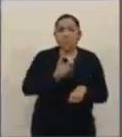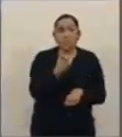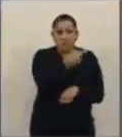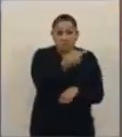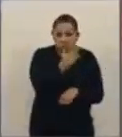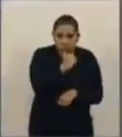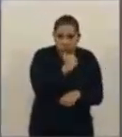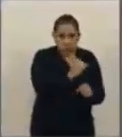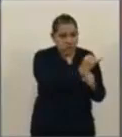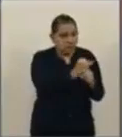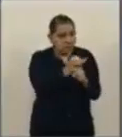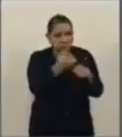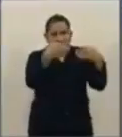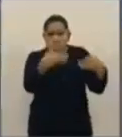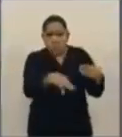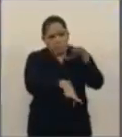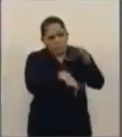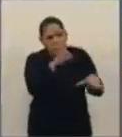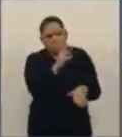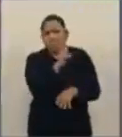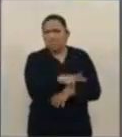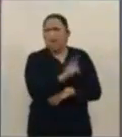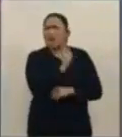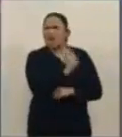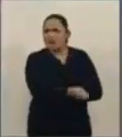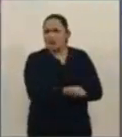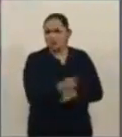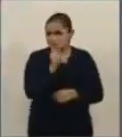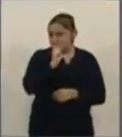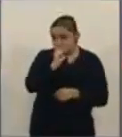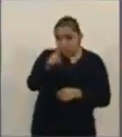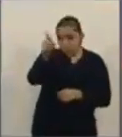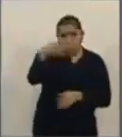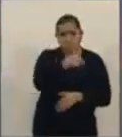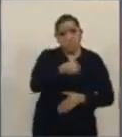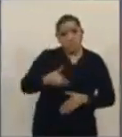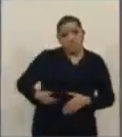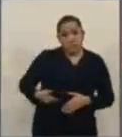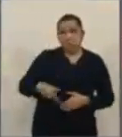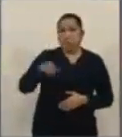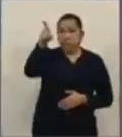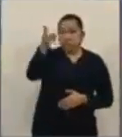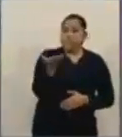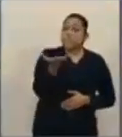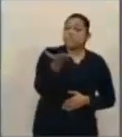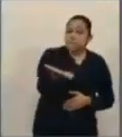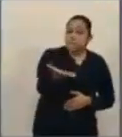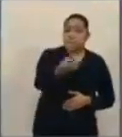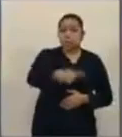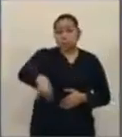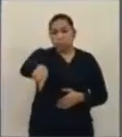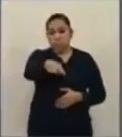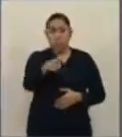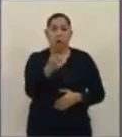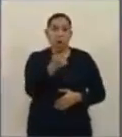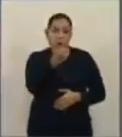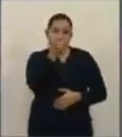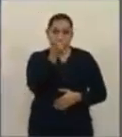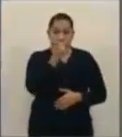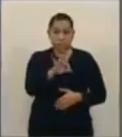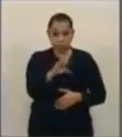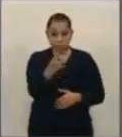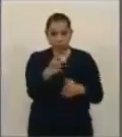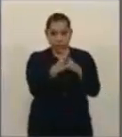mismo presidente de la República, que con fastidio exigió a los padres de familia de los jóvenes